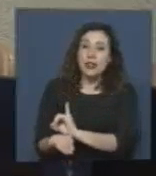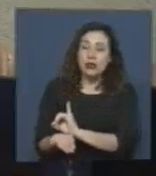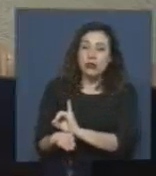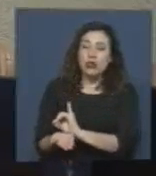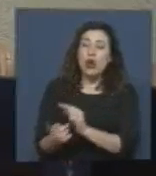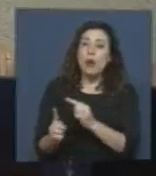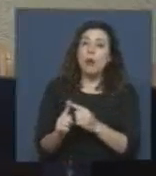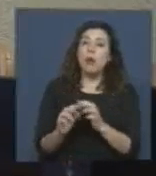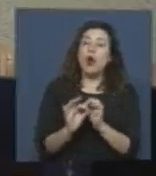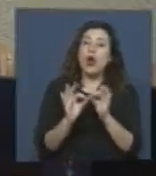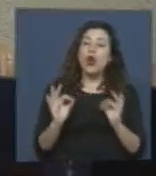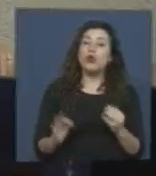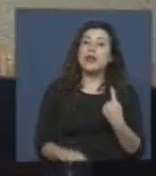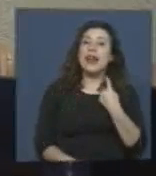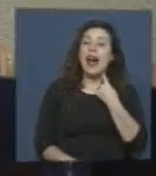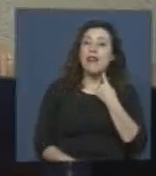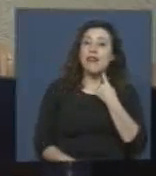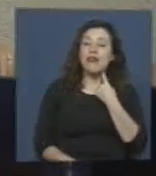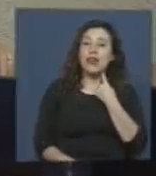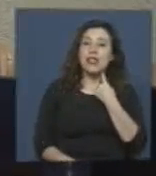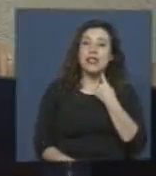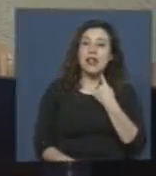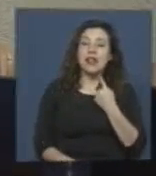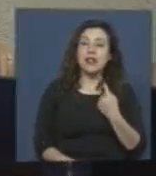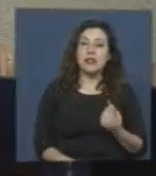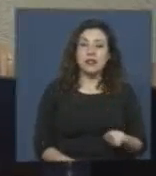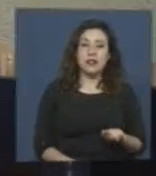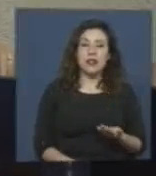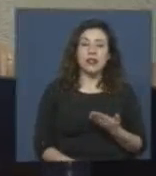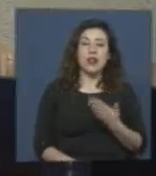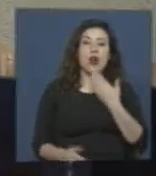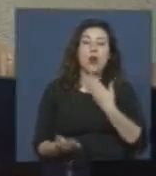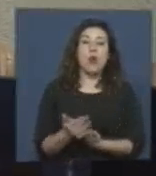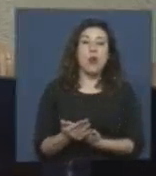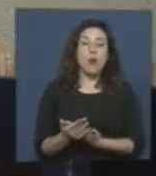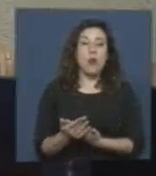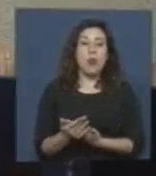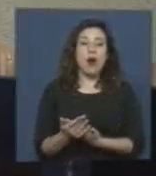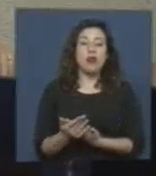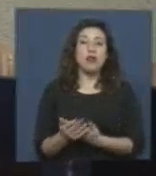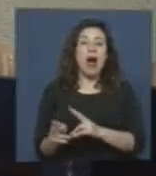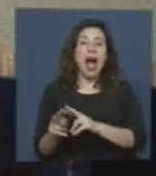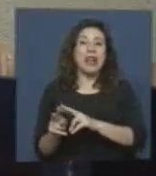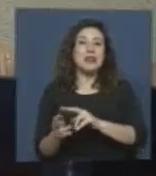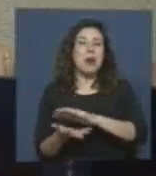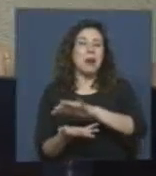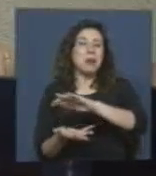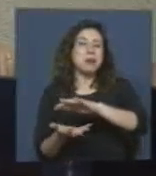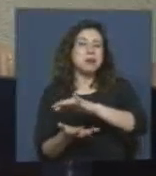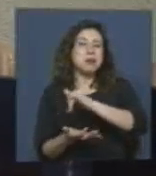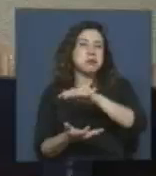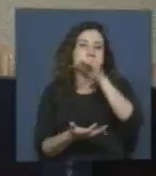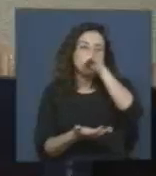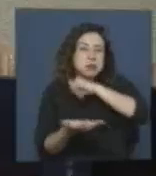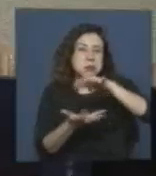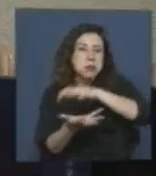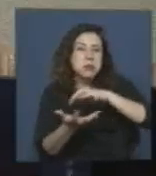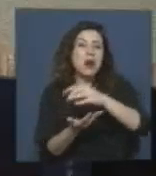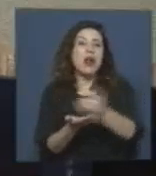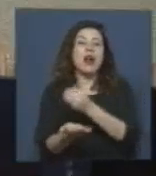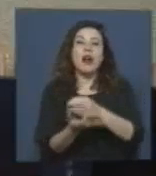las conductas atentatorias que se cometen en su nombre y en el de y que generan, por cierto,